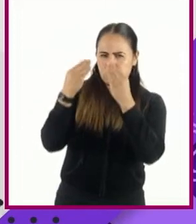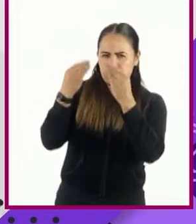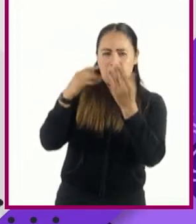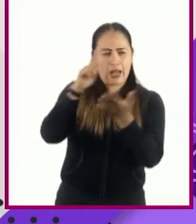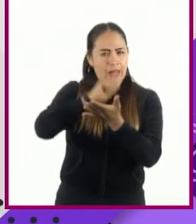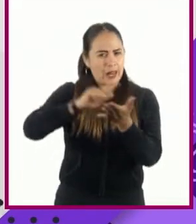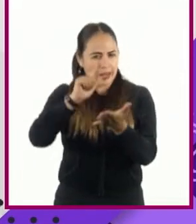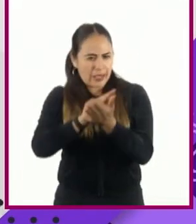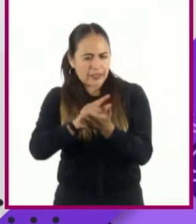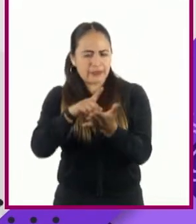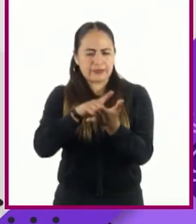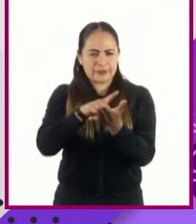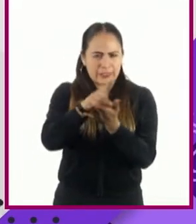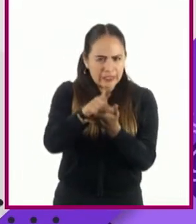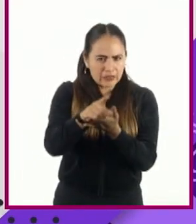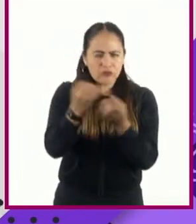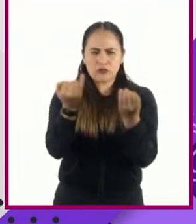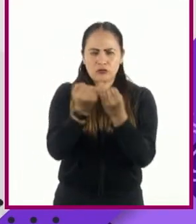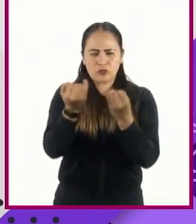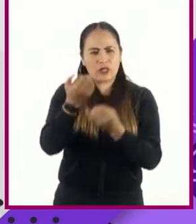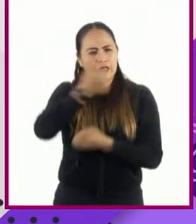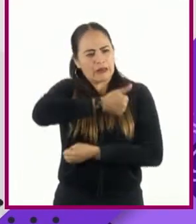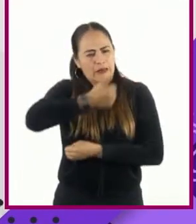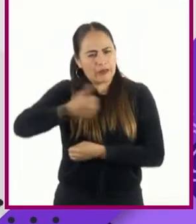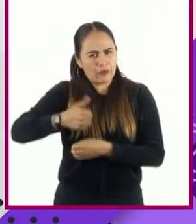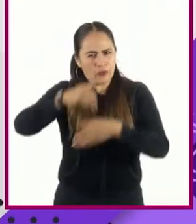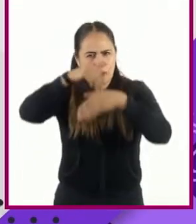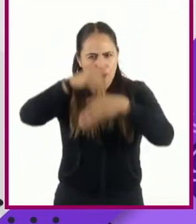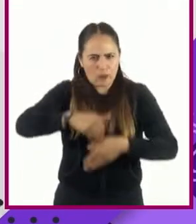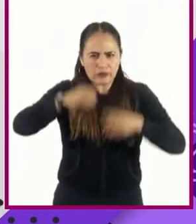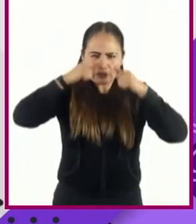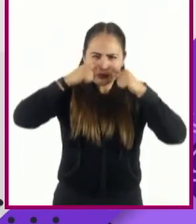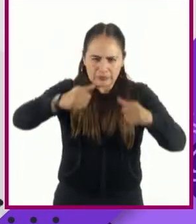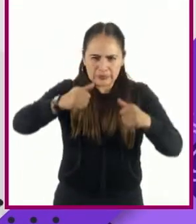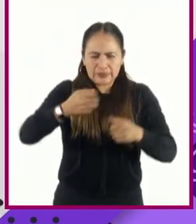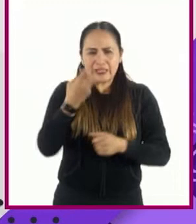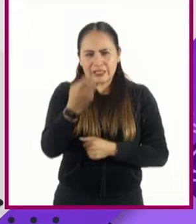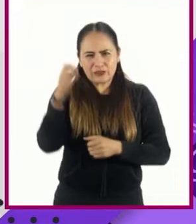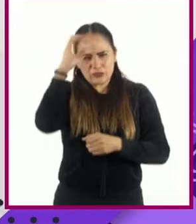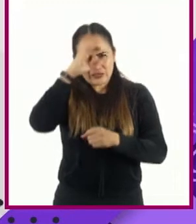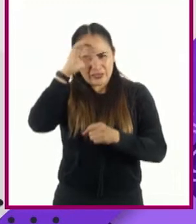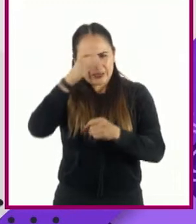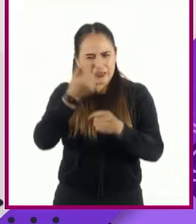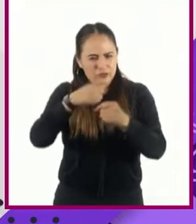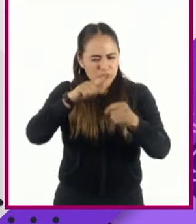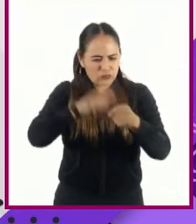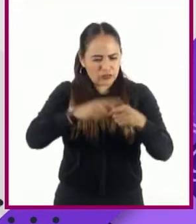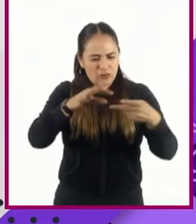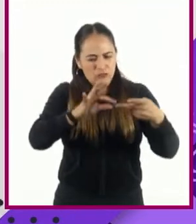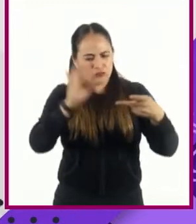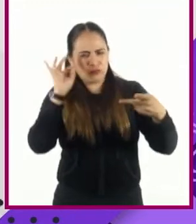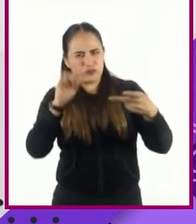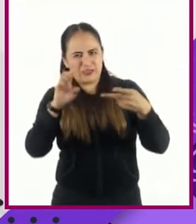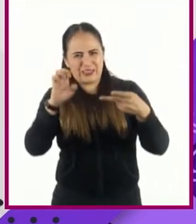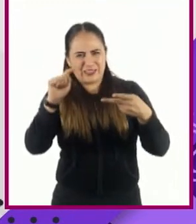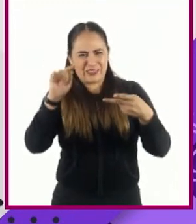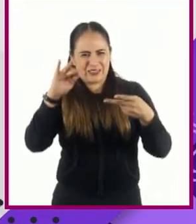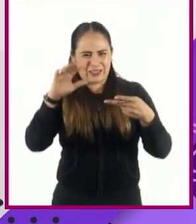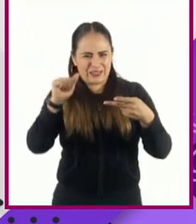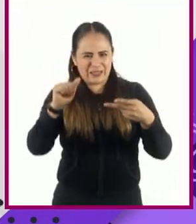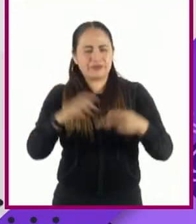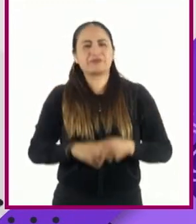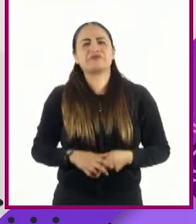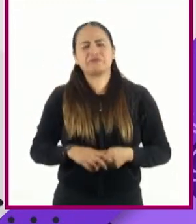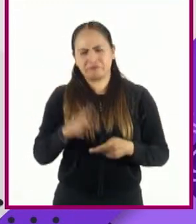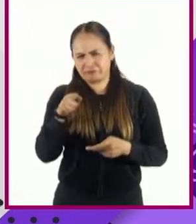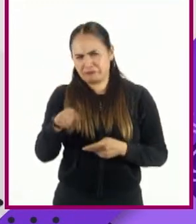los derechos y cómo debemos comportarnos. Siendo parte de las ciencias sociales, integra conocimientos relacionados con el